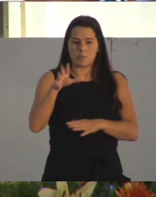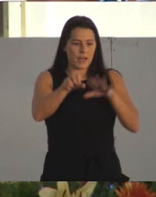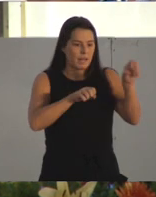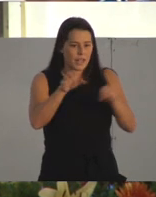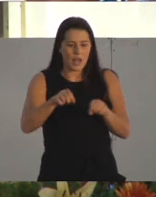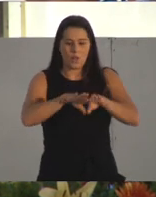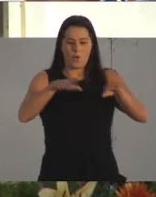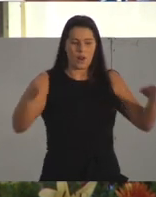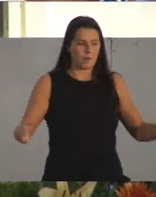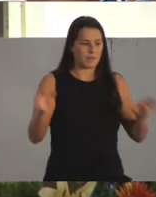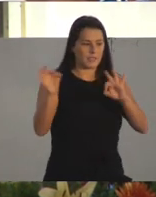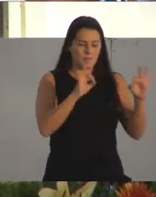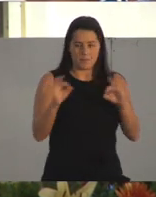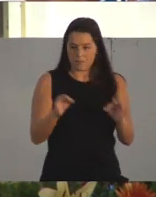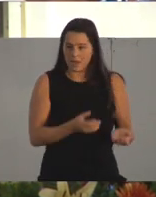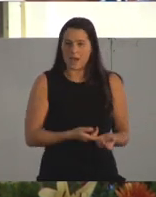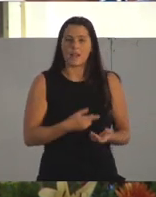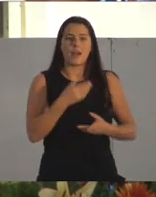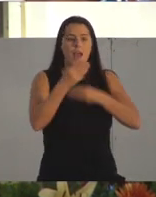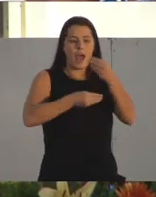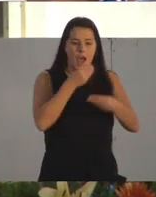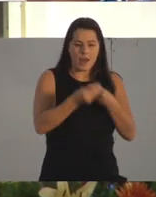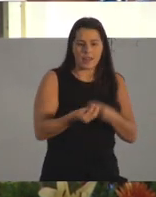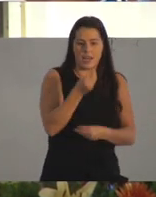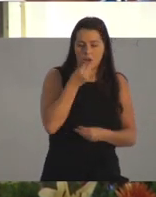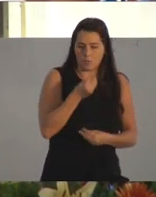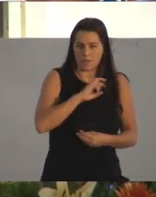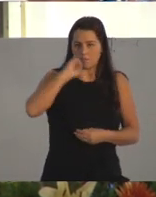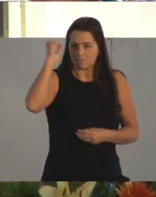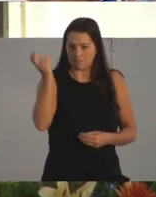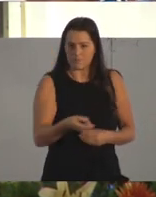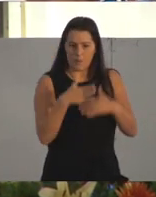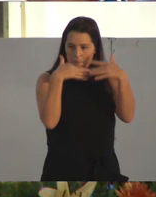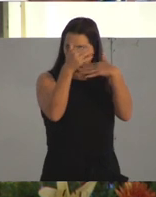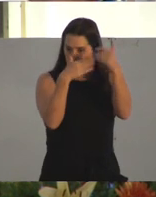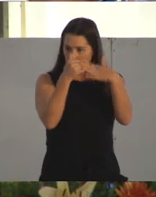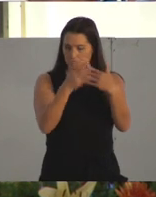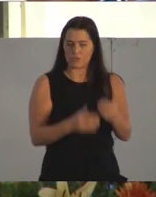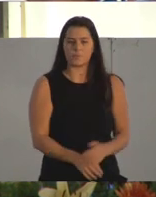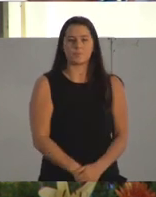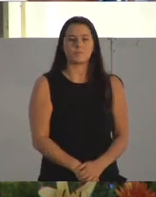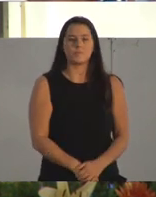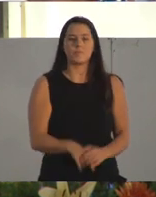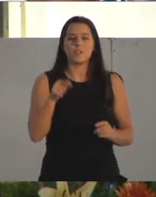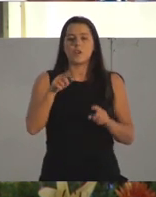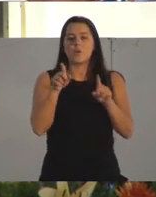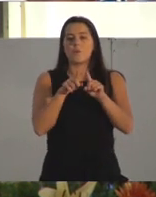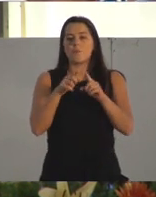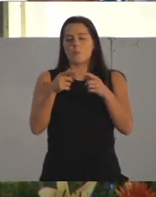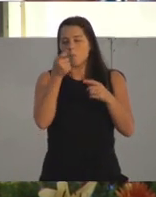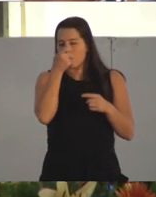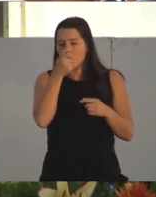mesa, hacer la comida, todos estos tipos de actividades. Es algo como más amplio.